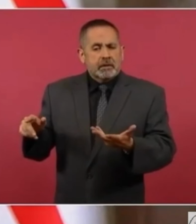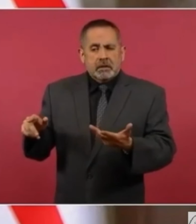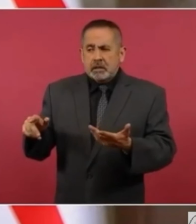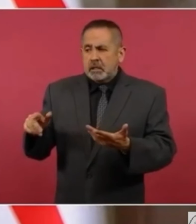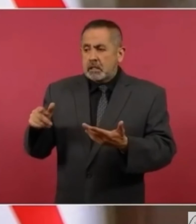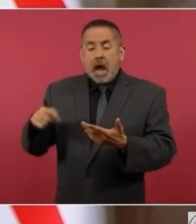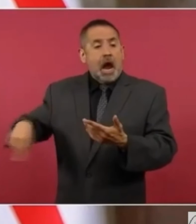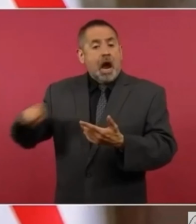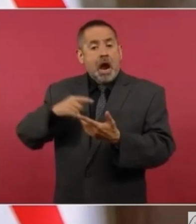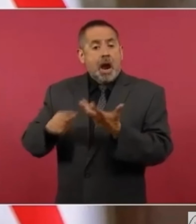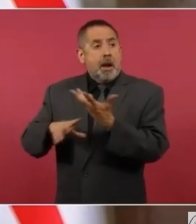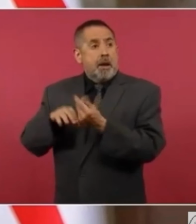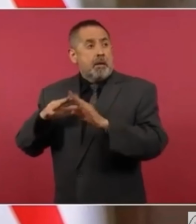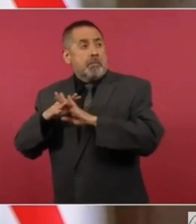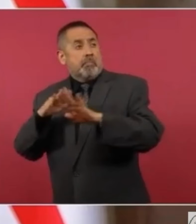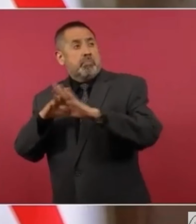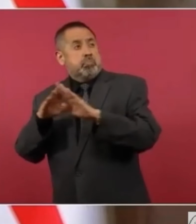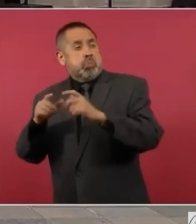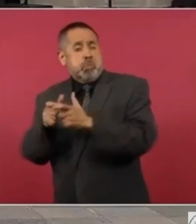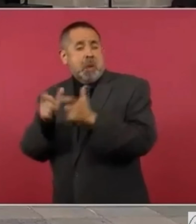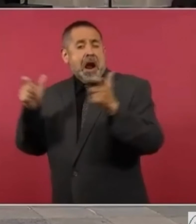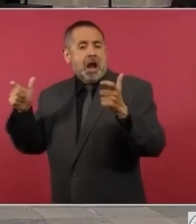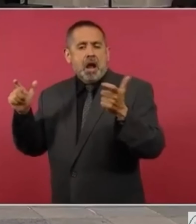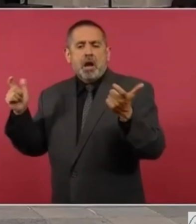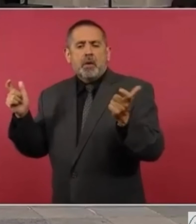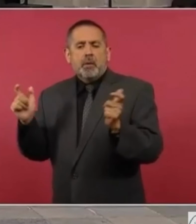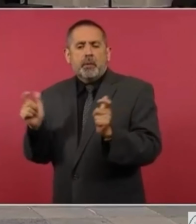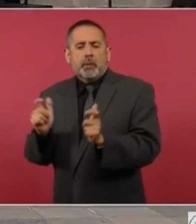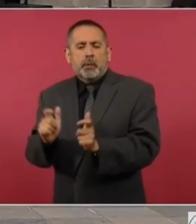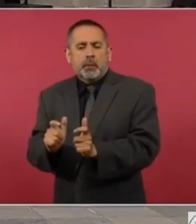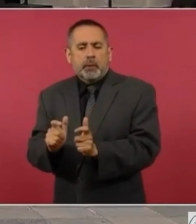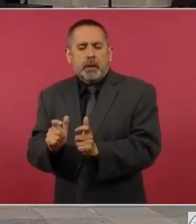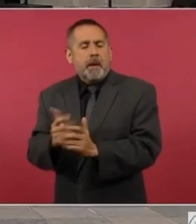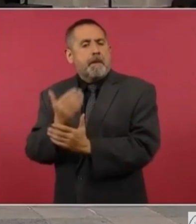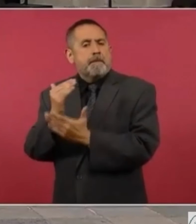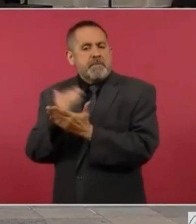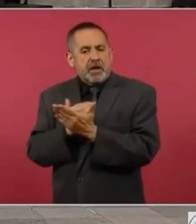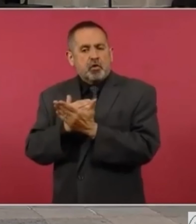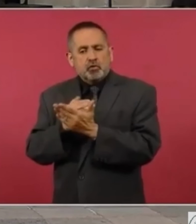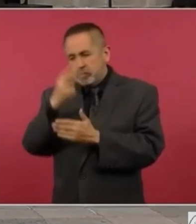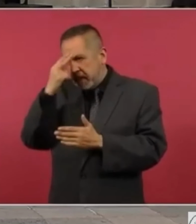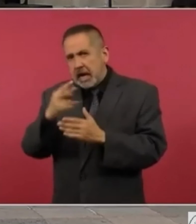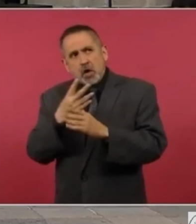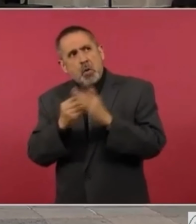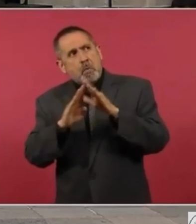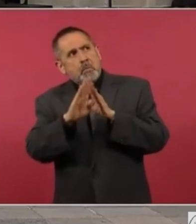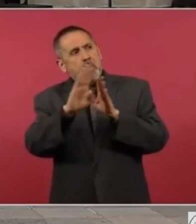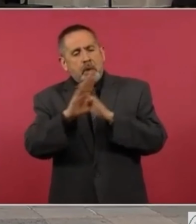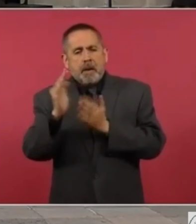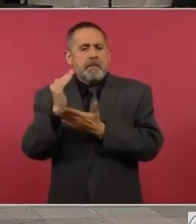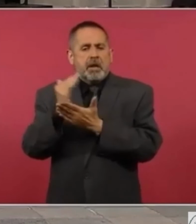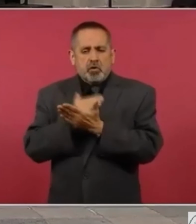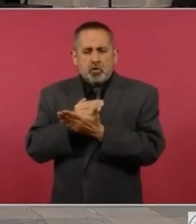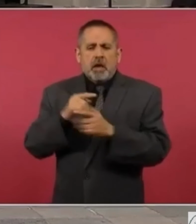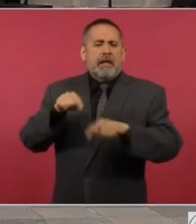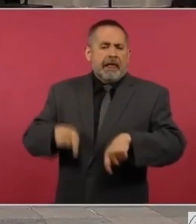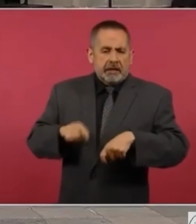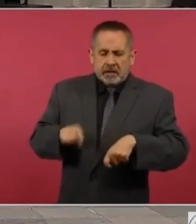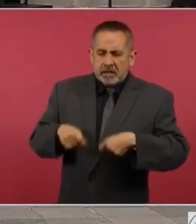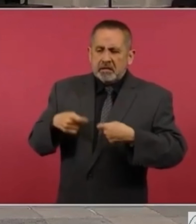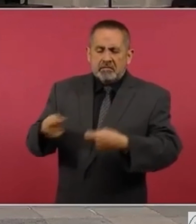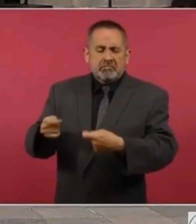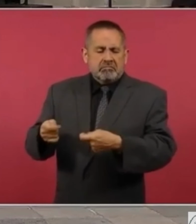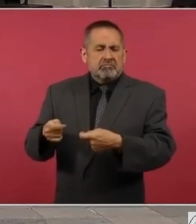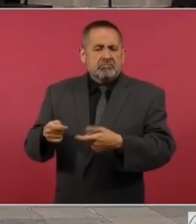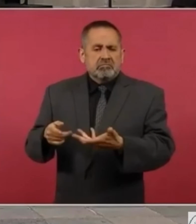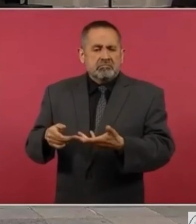reducido el número de migrantes mexicanos. Ya son menos